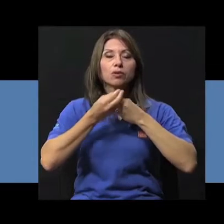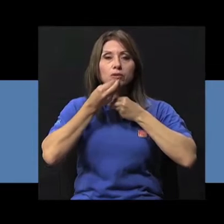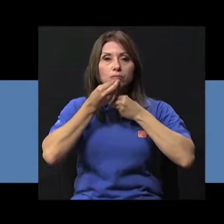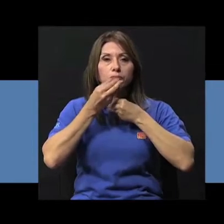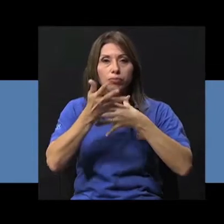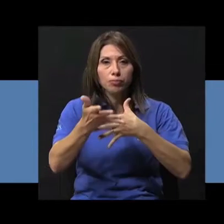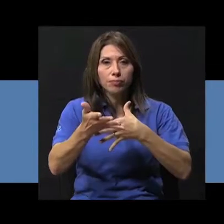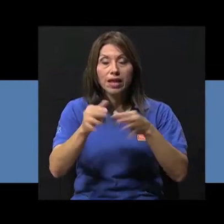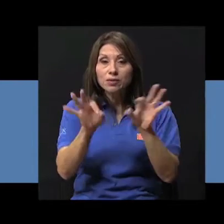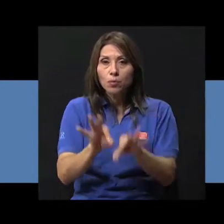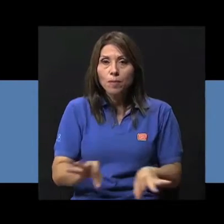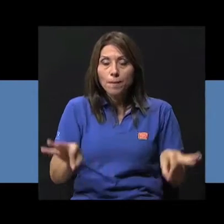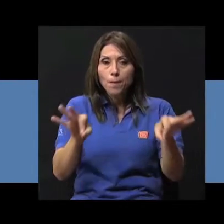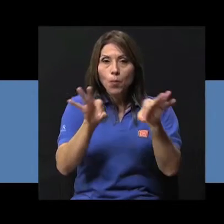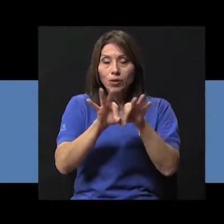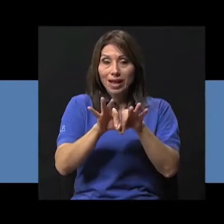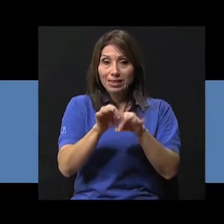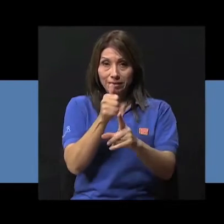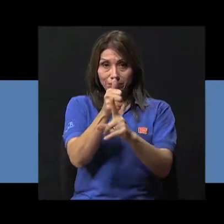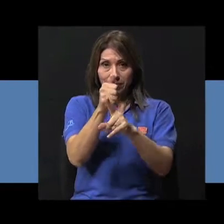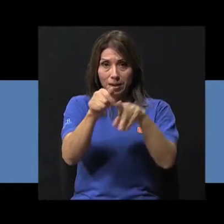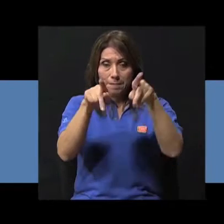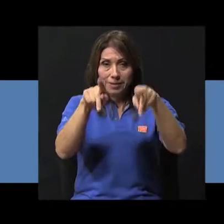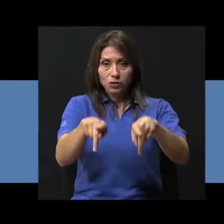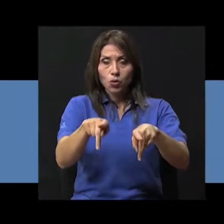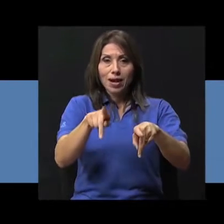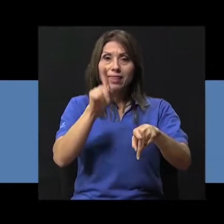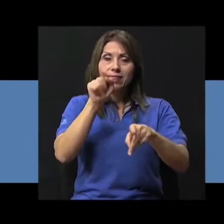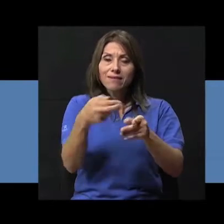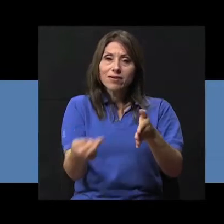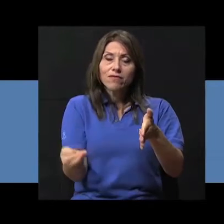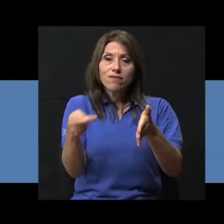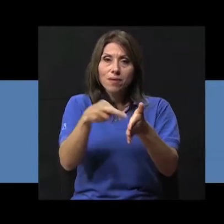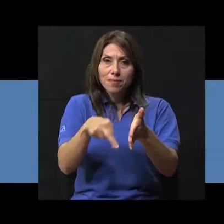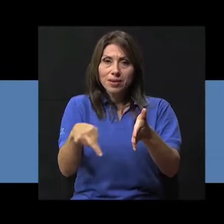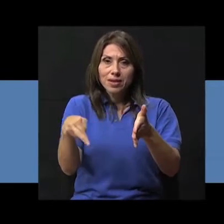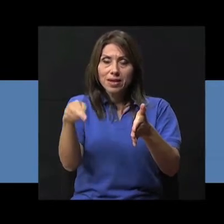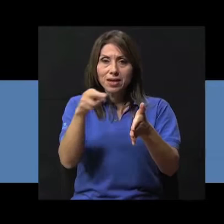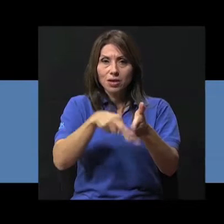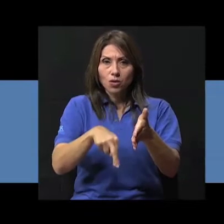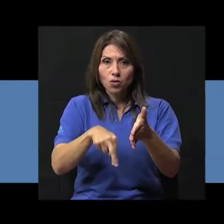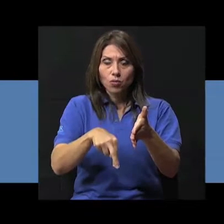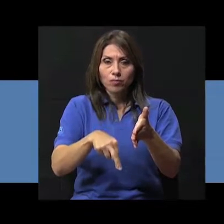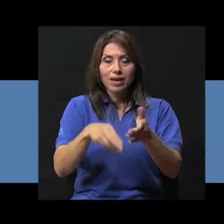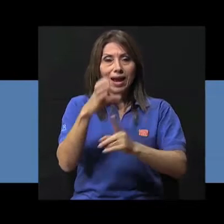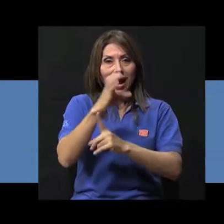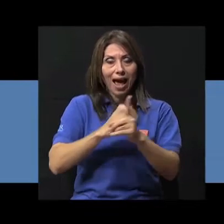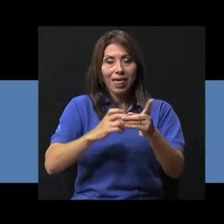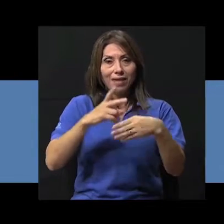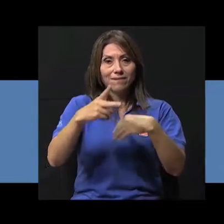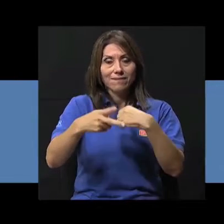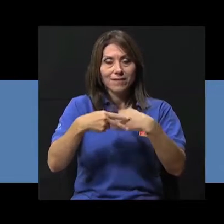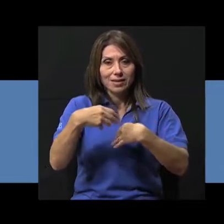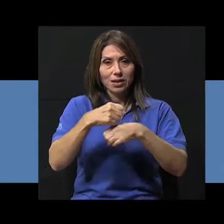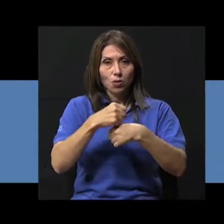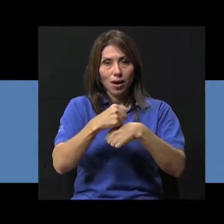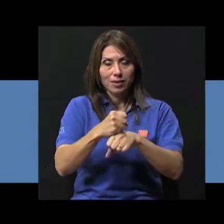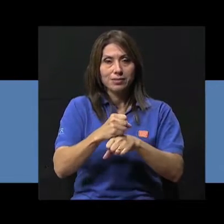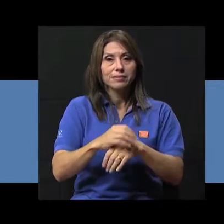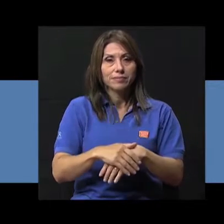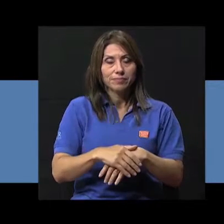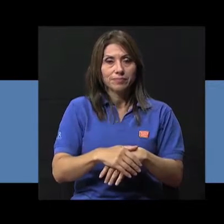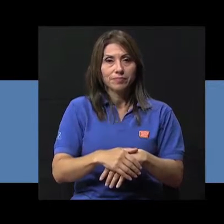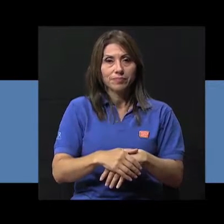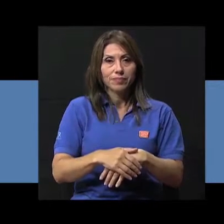y después botamos el aire. Importante que la persona tiene que repetir estos pasos por cada inhalación